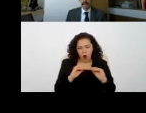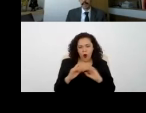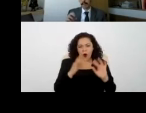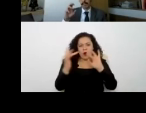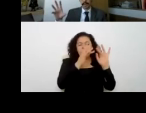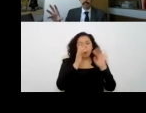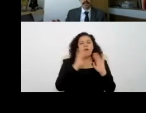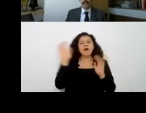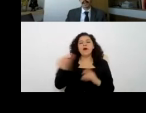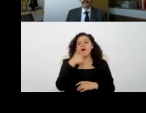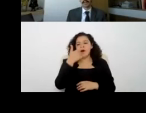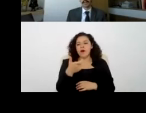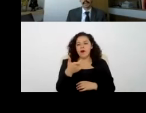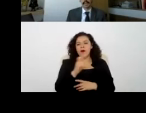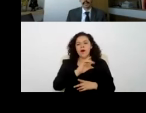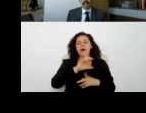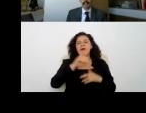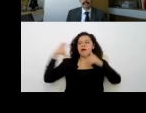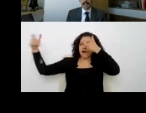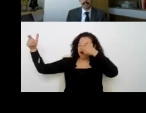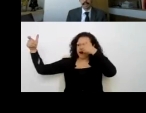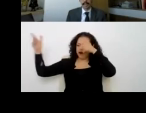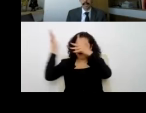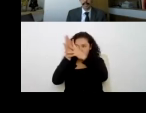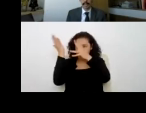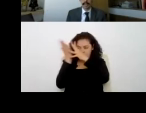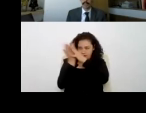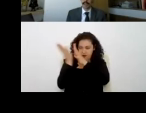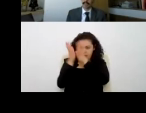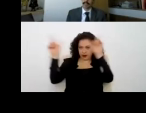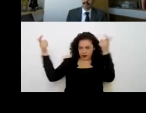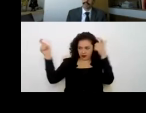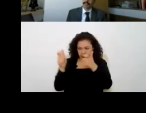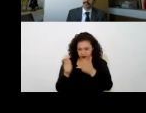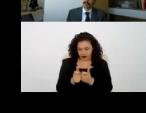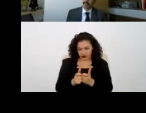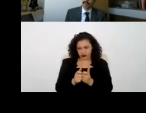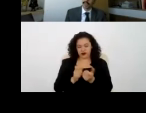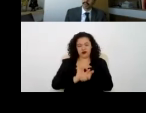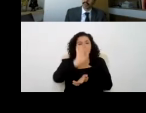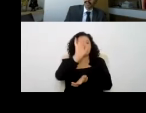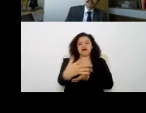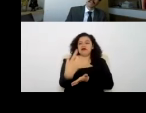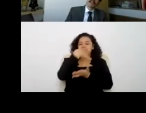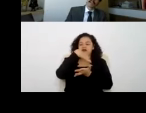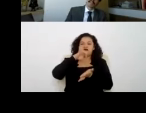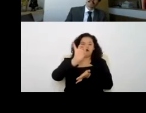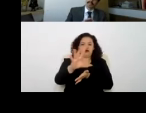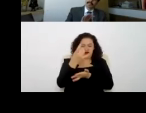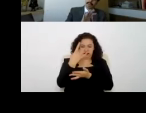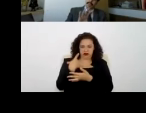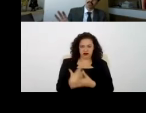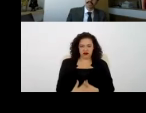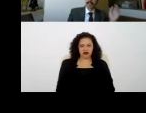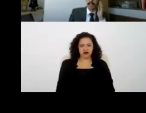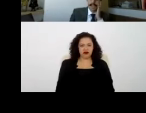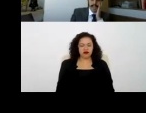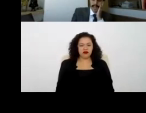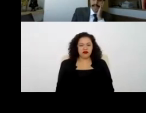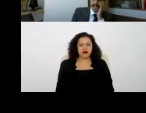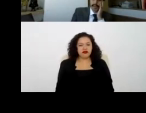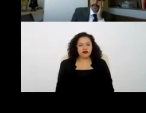decía, fraccionar cantidades grandes, realizar transferencias entre una cuenta y otra, se busca